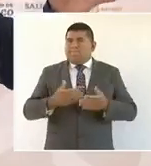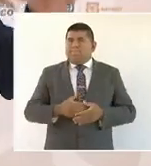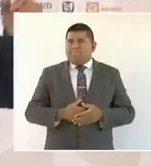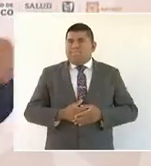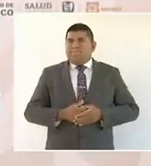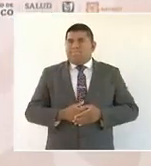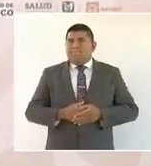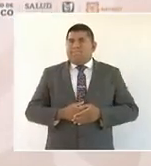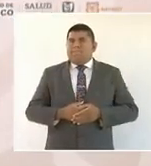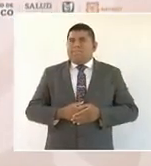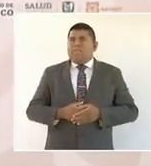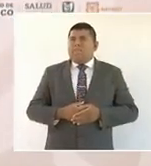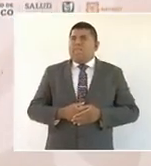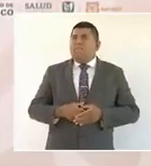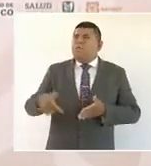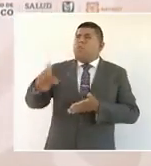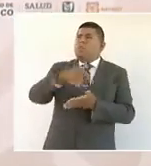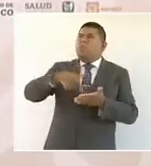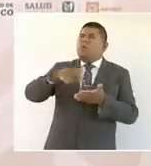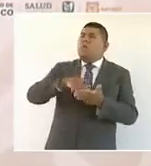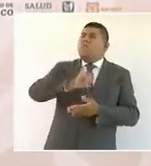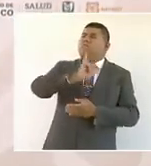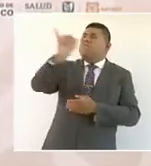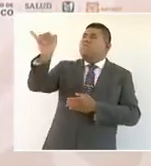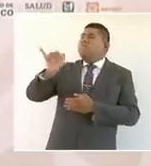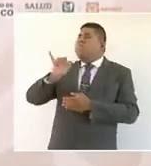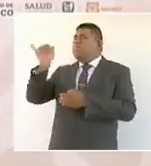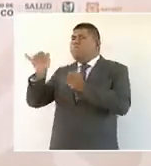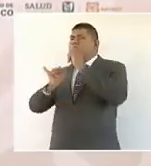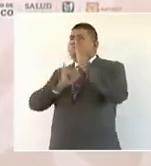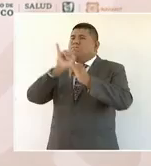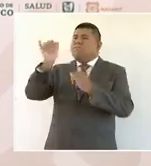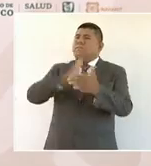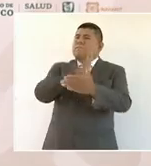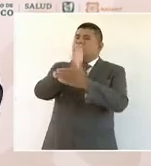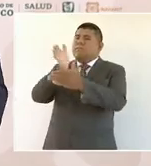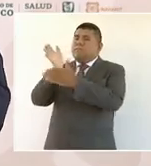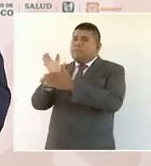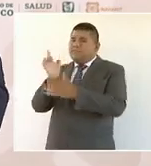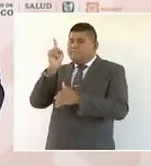a trabajar a las comunidades más apartadas. Por eso,